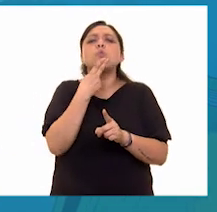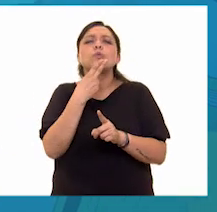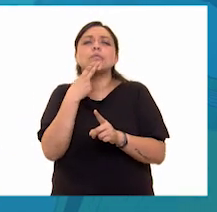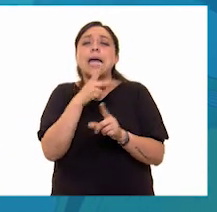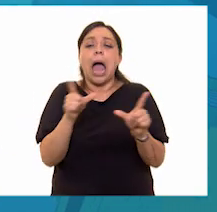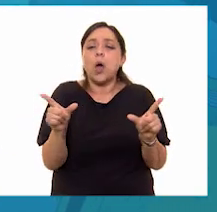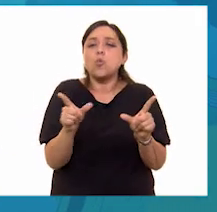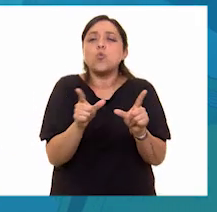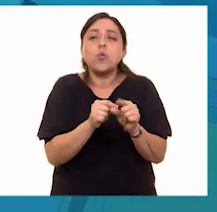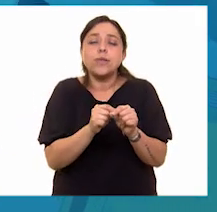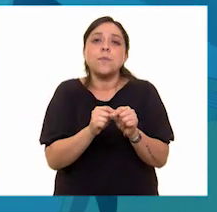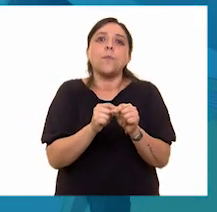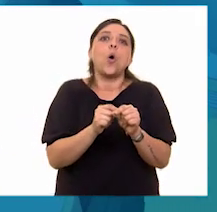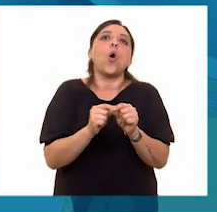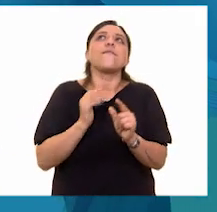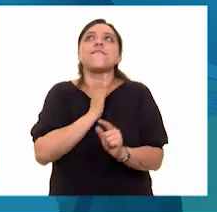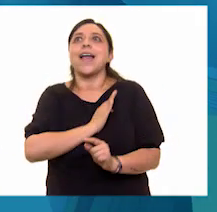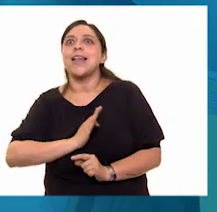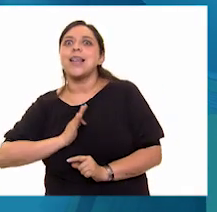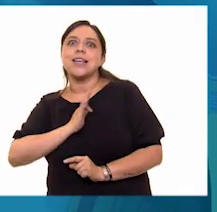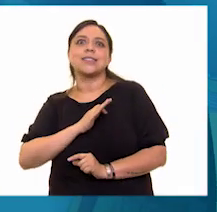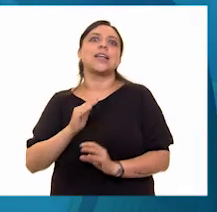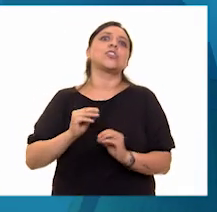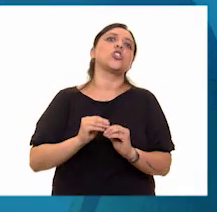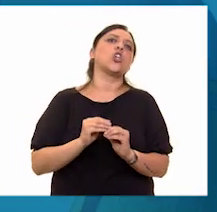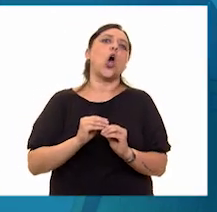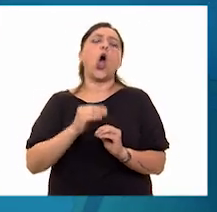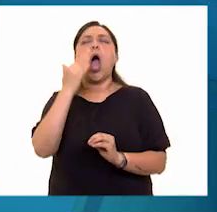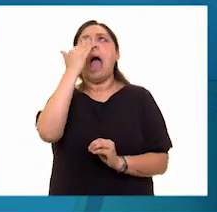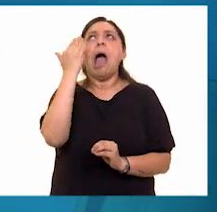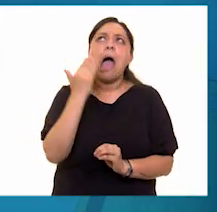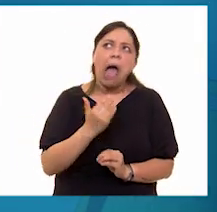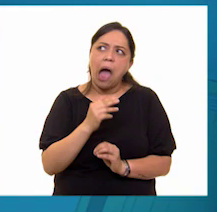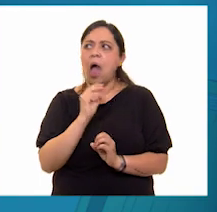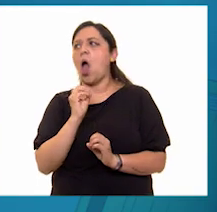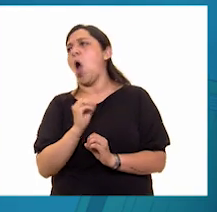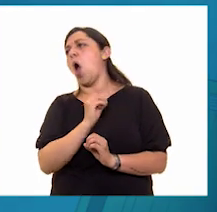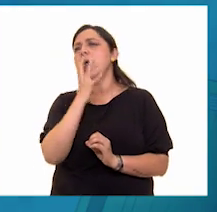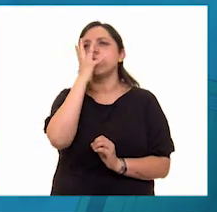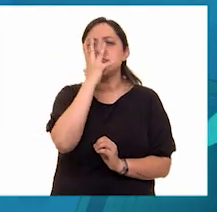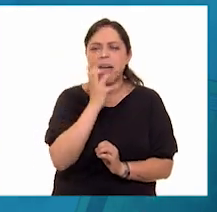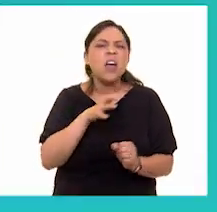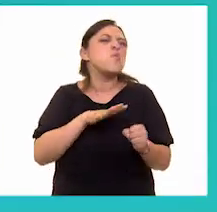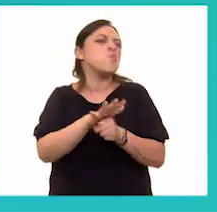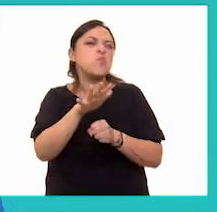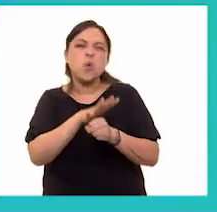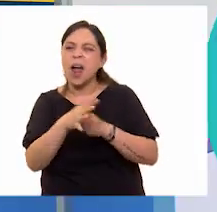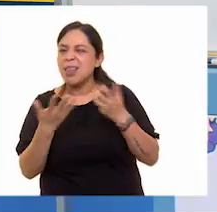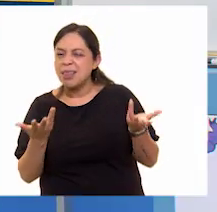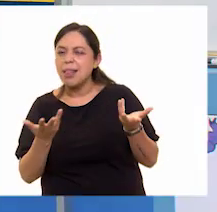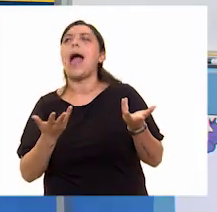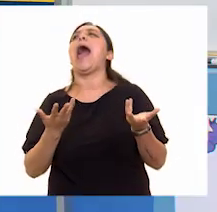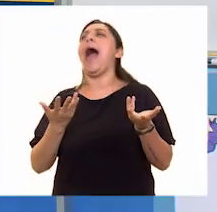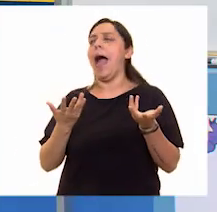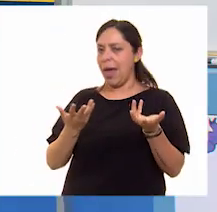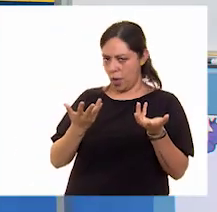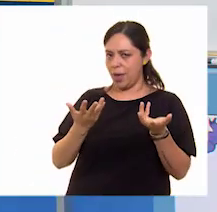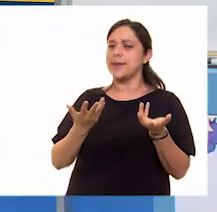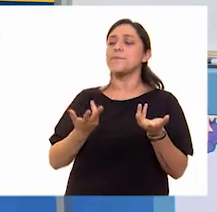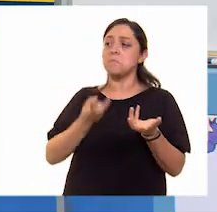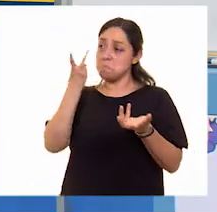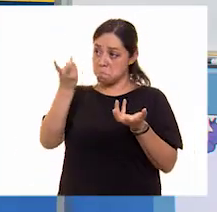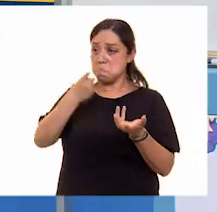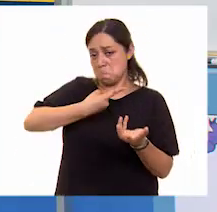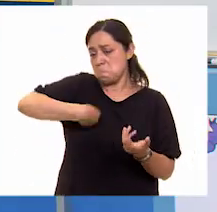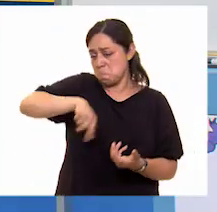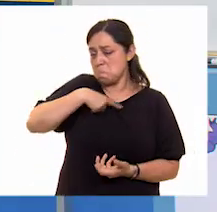trágicos, cómicos, entre otros. Gracias, María. Pues sobre eso ya sabemos algunas cosas muy interesantes.